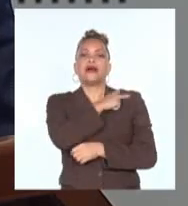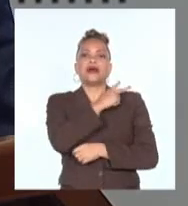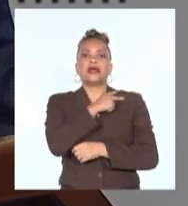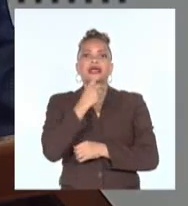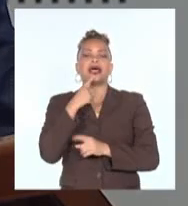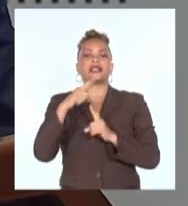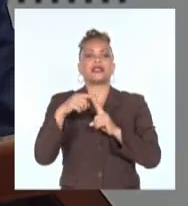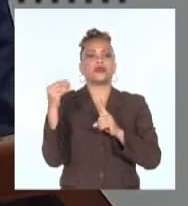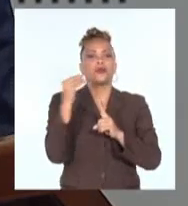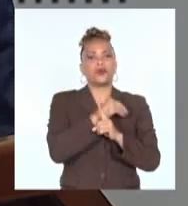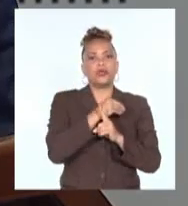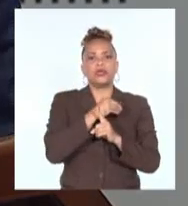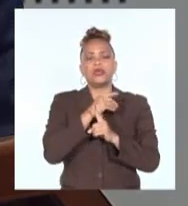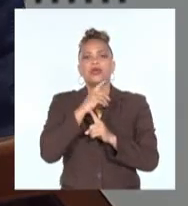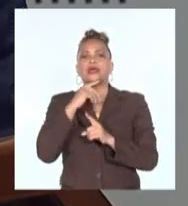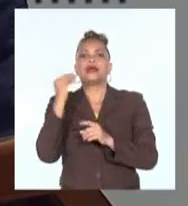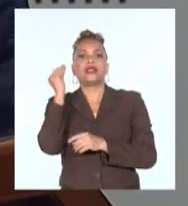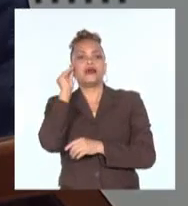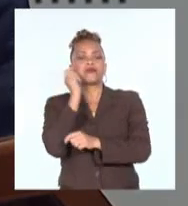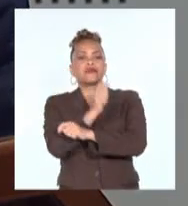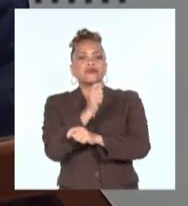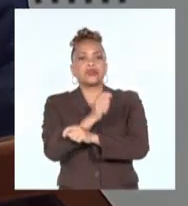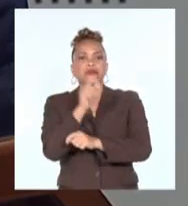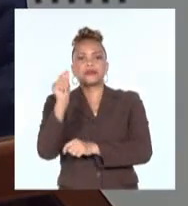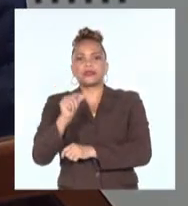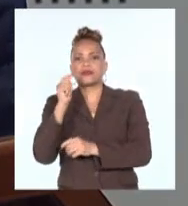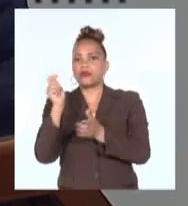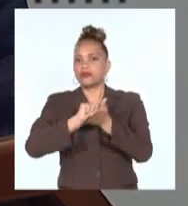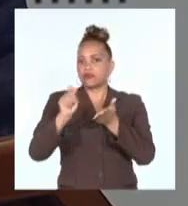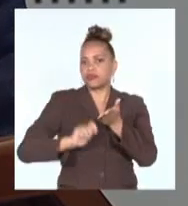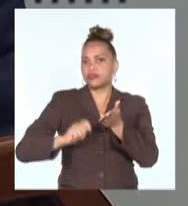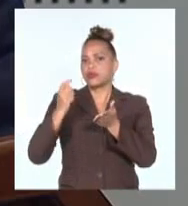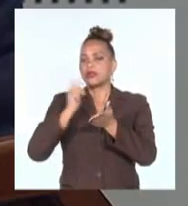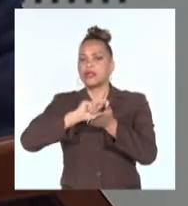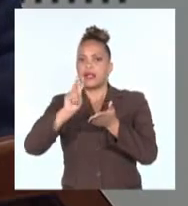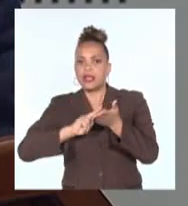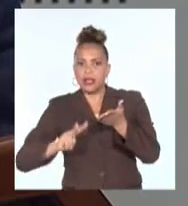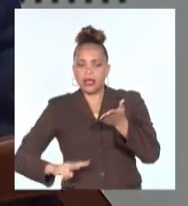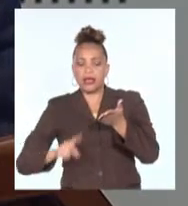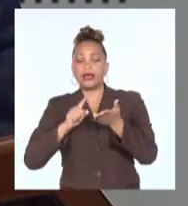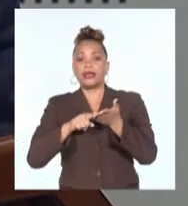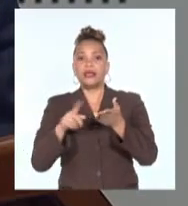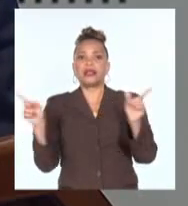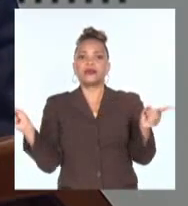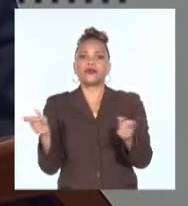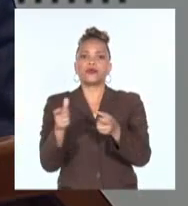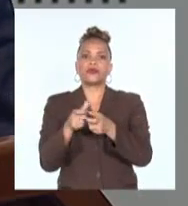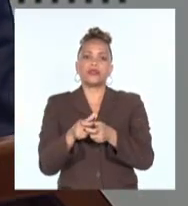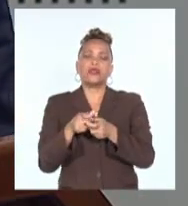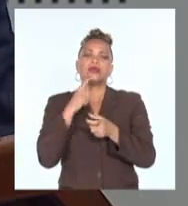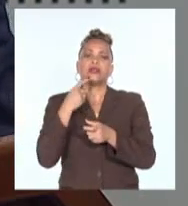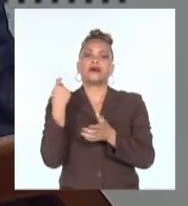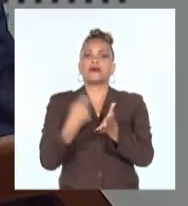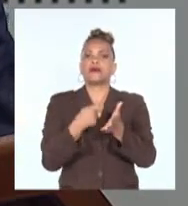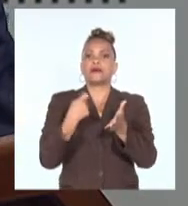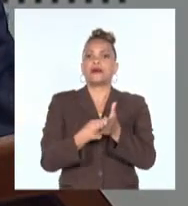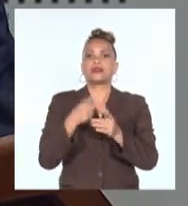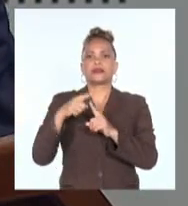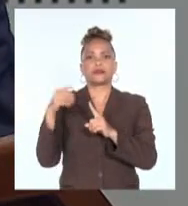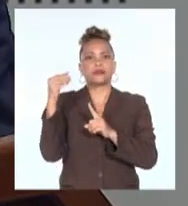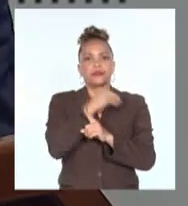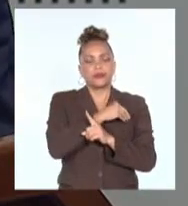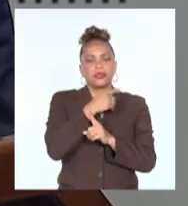los niveles de alfabetización y habilidades al acceso de servicios y reducir los costos de la tecnología, fortalecer un